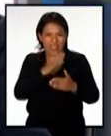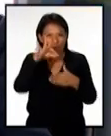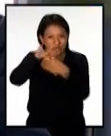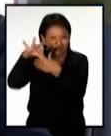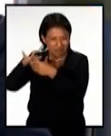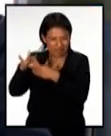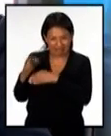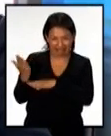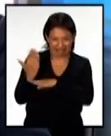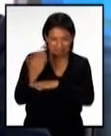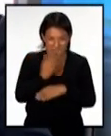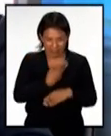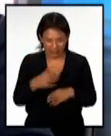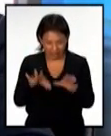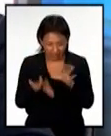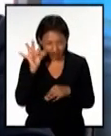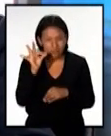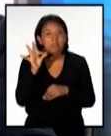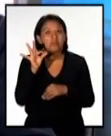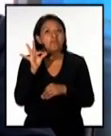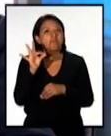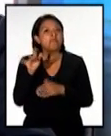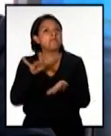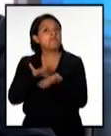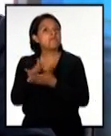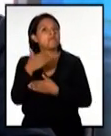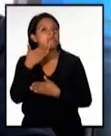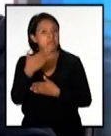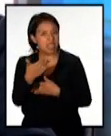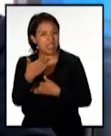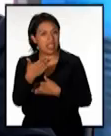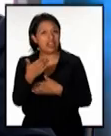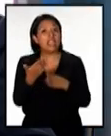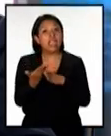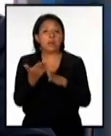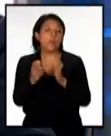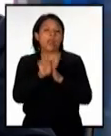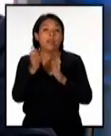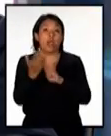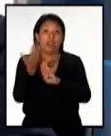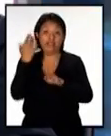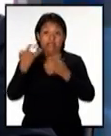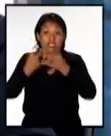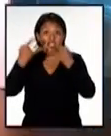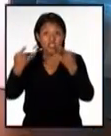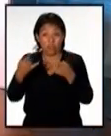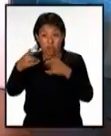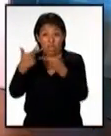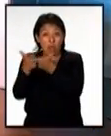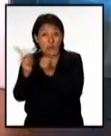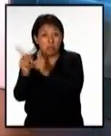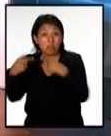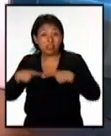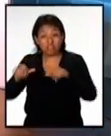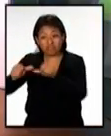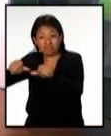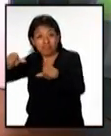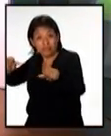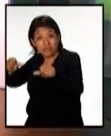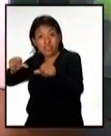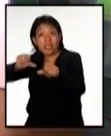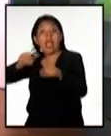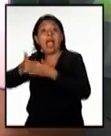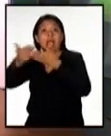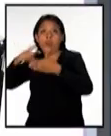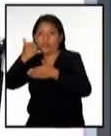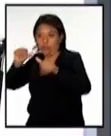electoral, una ventaja que se le da a un grupo de población que ha tenido una desventaja histórica, como son las personas con discapacidad en